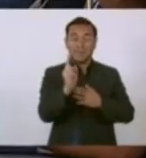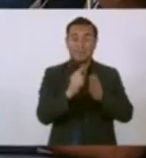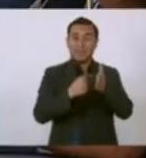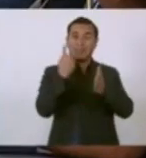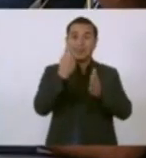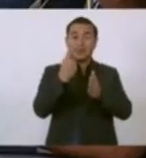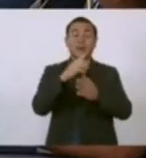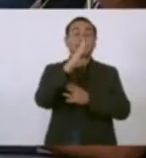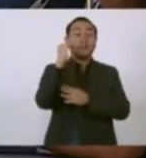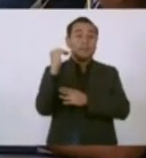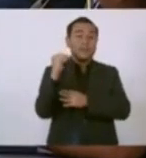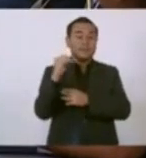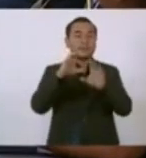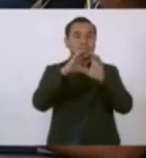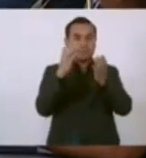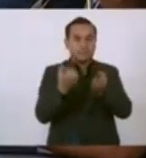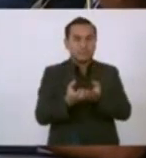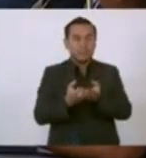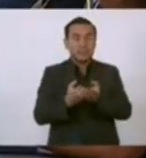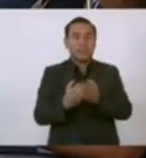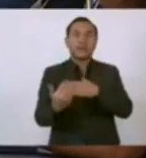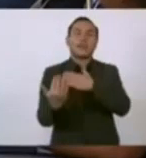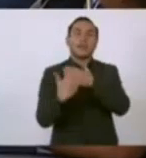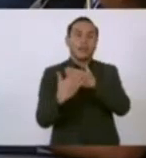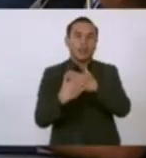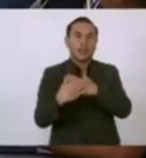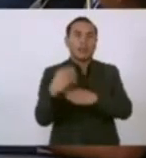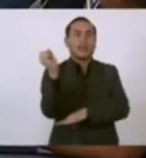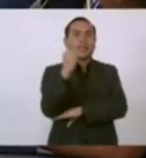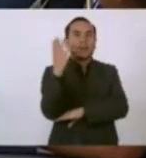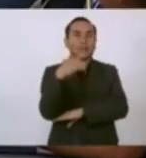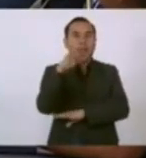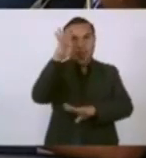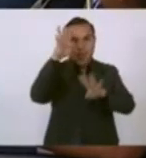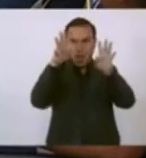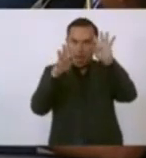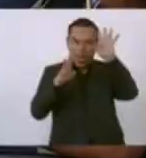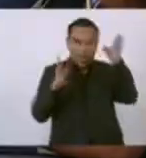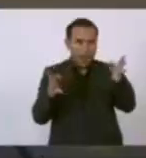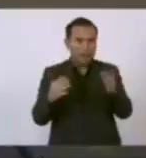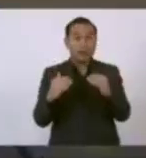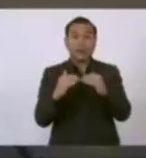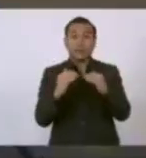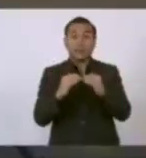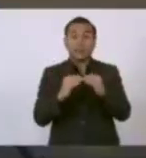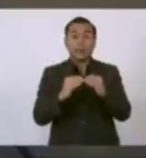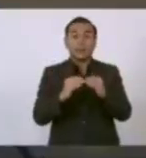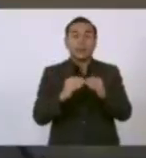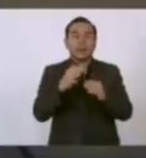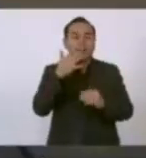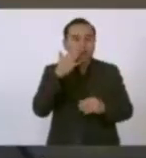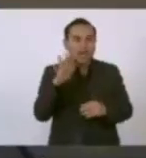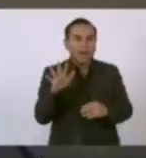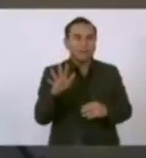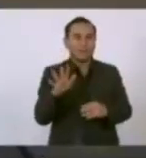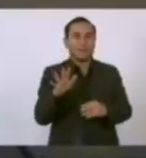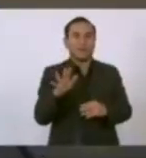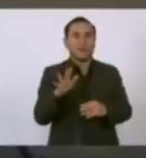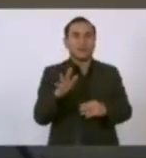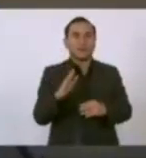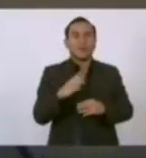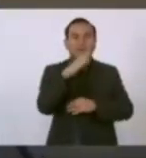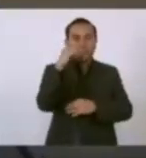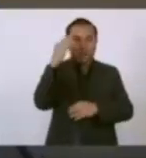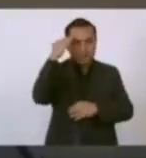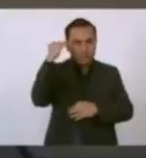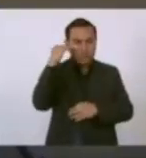segundo en hacerlo. Se nos dijo alarmistas, se nos dijo de que estábamos bloqueando incluso países con un alto comercio como es Corea